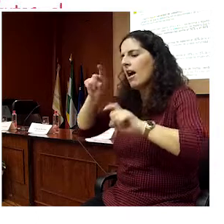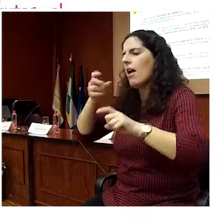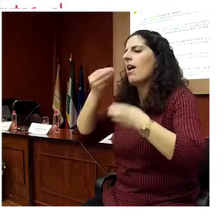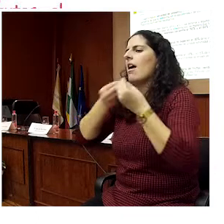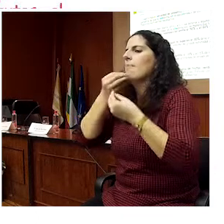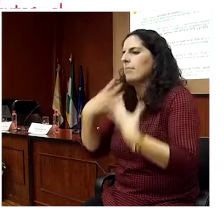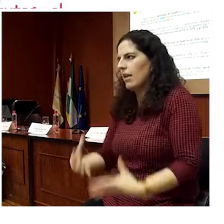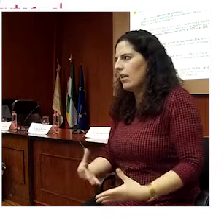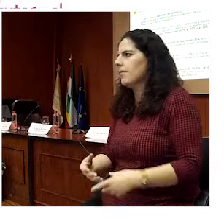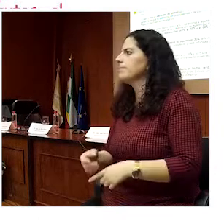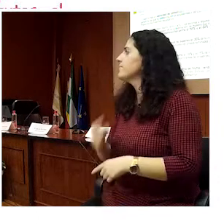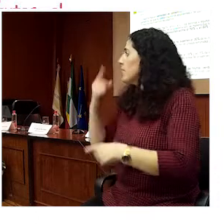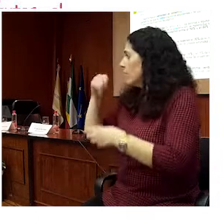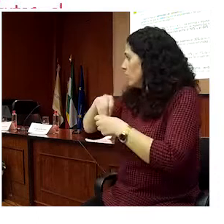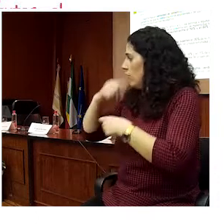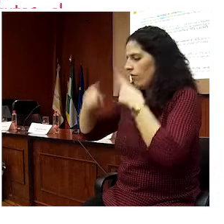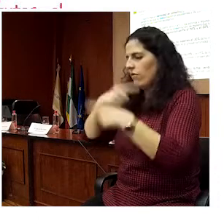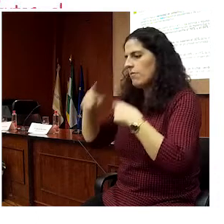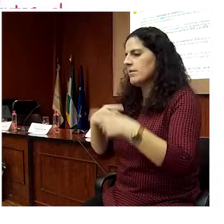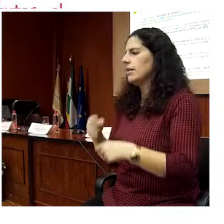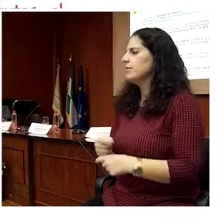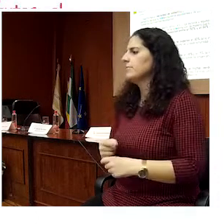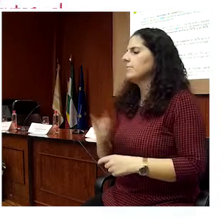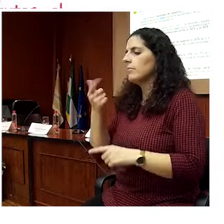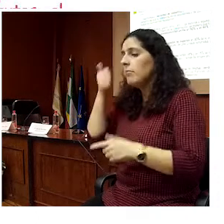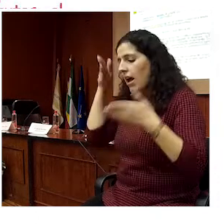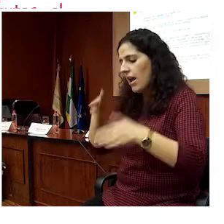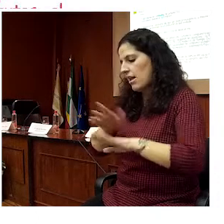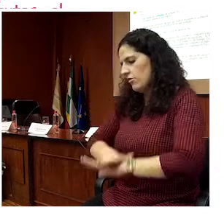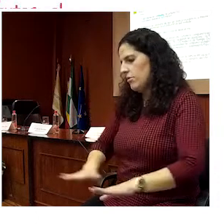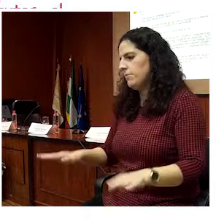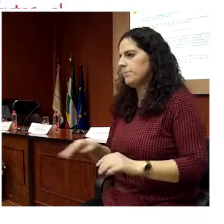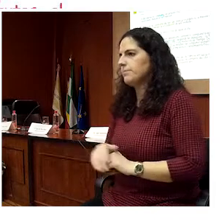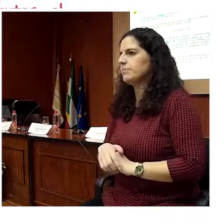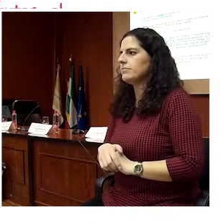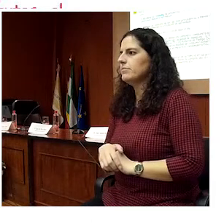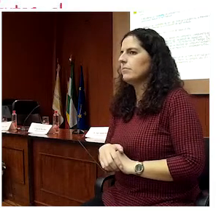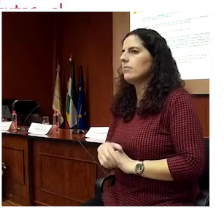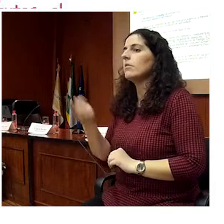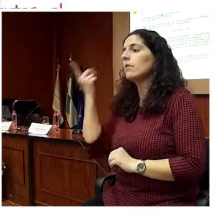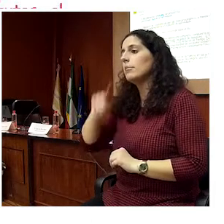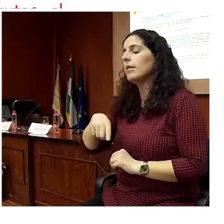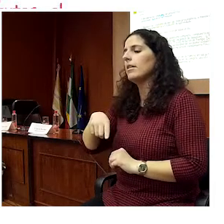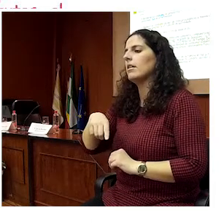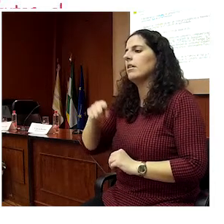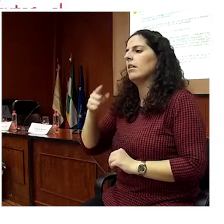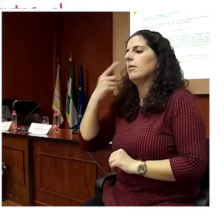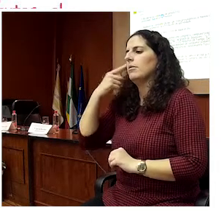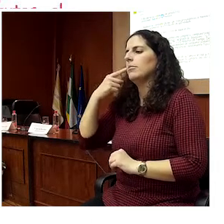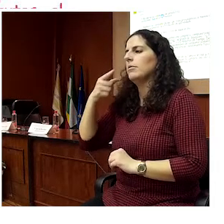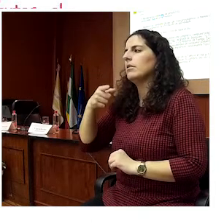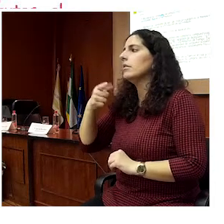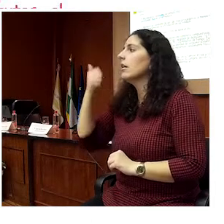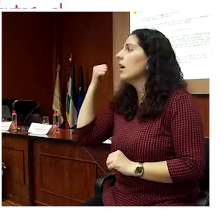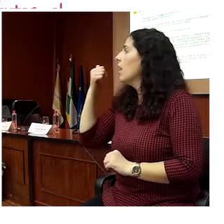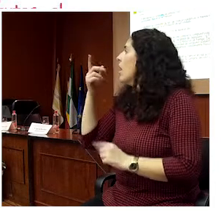que tener en la familia y especialmente en los niños. En algunos de ellos, pues, por ejemplo, hablábamos